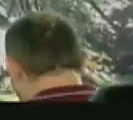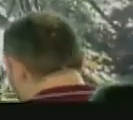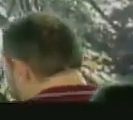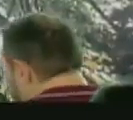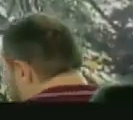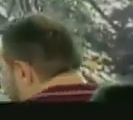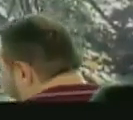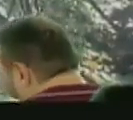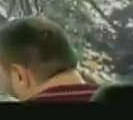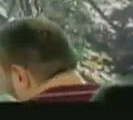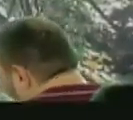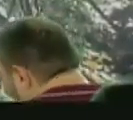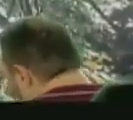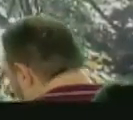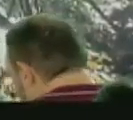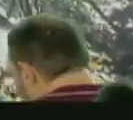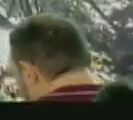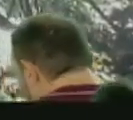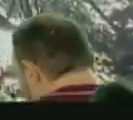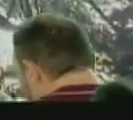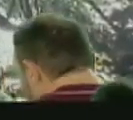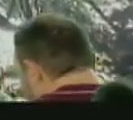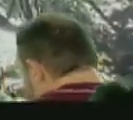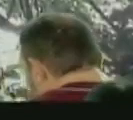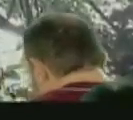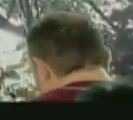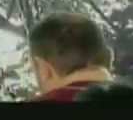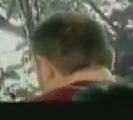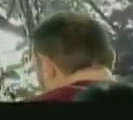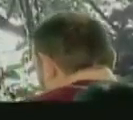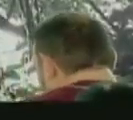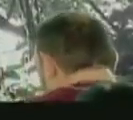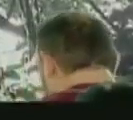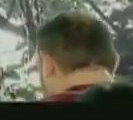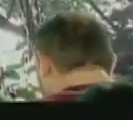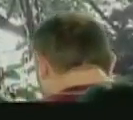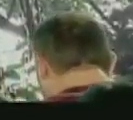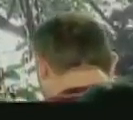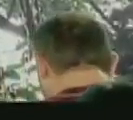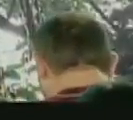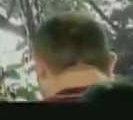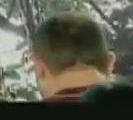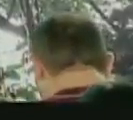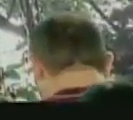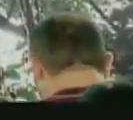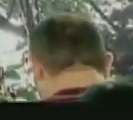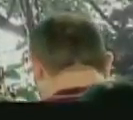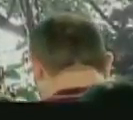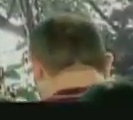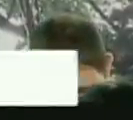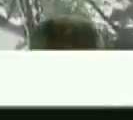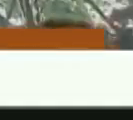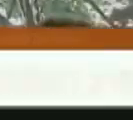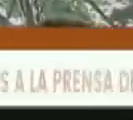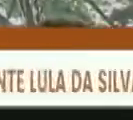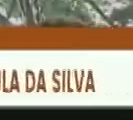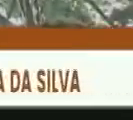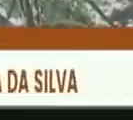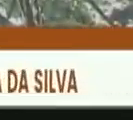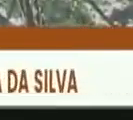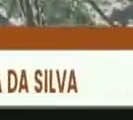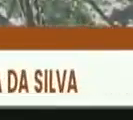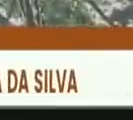adoptado, recordemos, un documento con una agenda común para la región en beneficio de los países amazónicos, la lucha contra la minería,